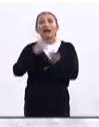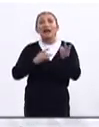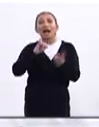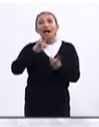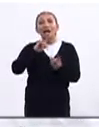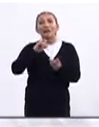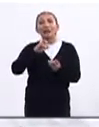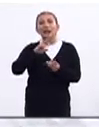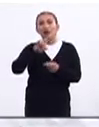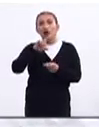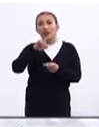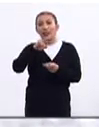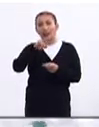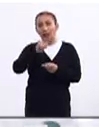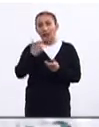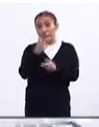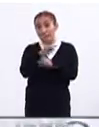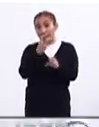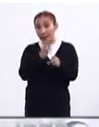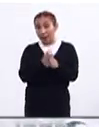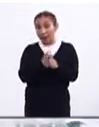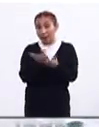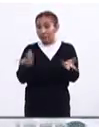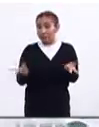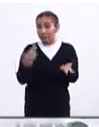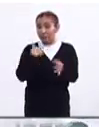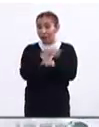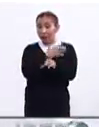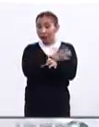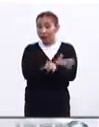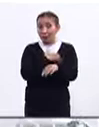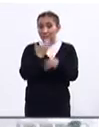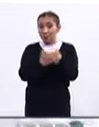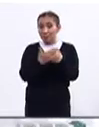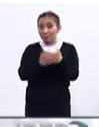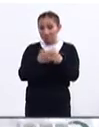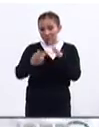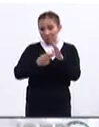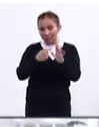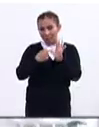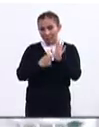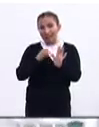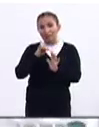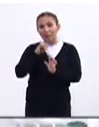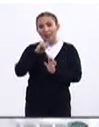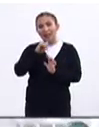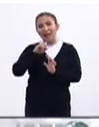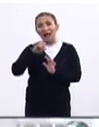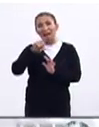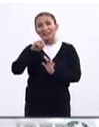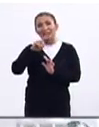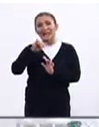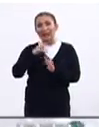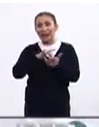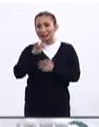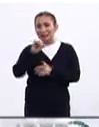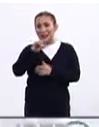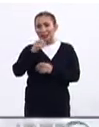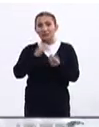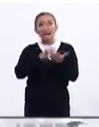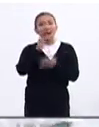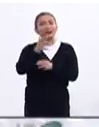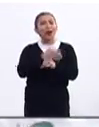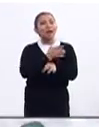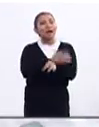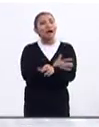de Javier Oliva y pues los invitamos a que nos acompañen en las próximas emisiones de Iberoamérica al Día. Así es, Ana Cristina, muchas gracias